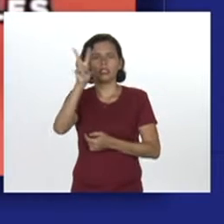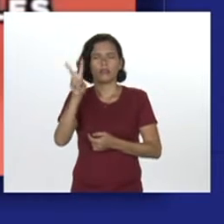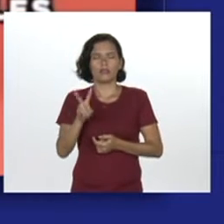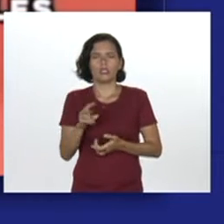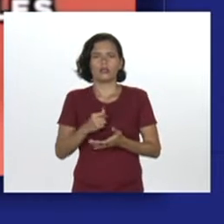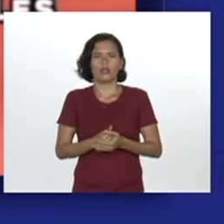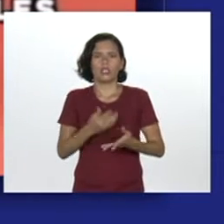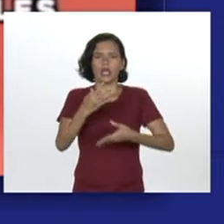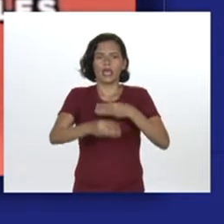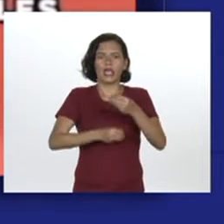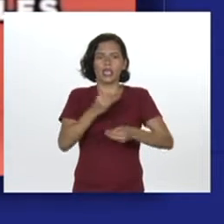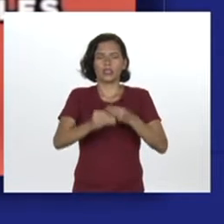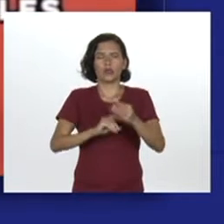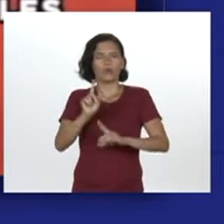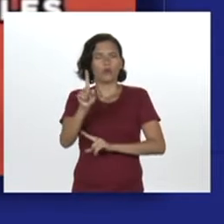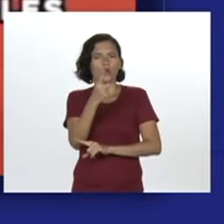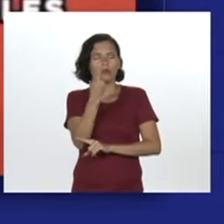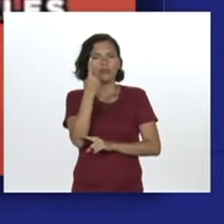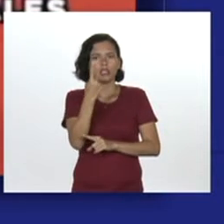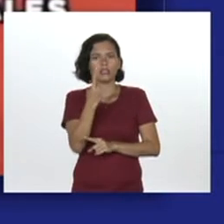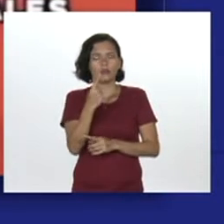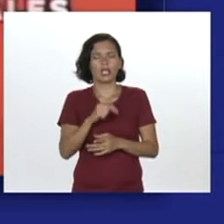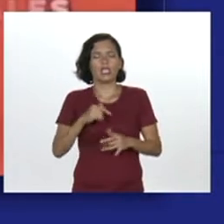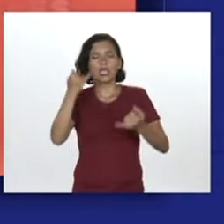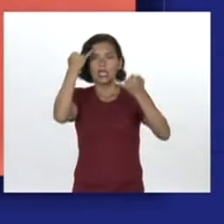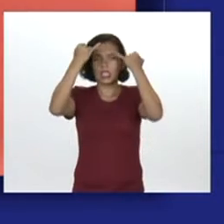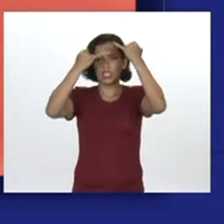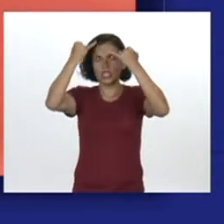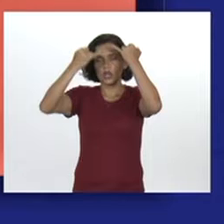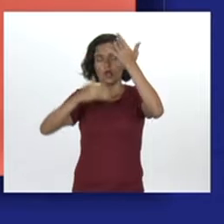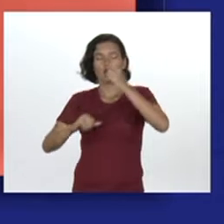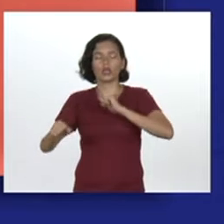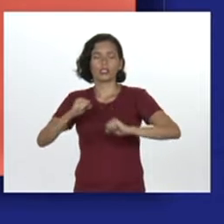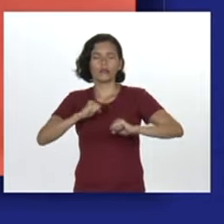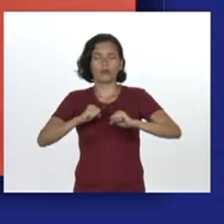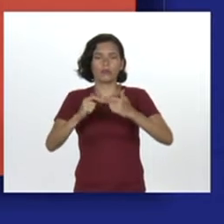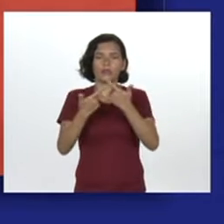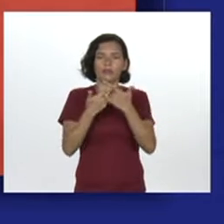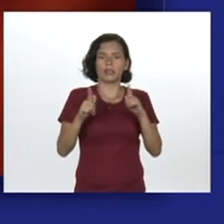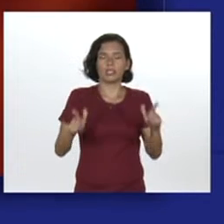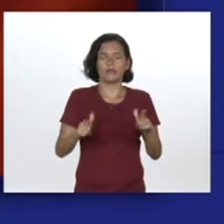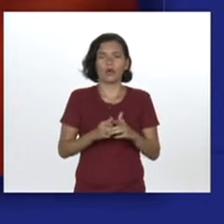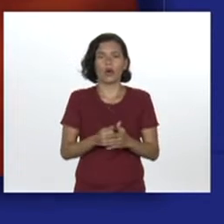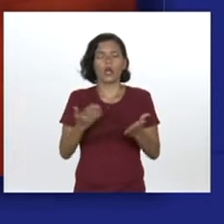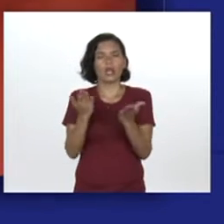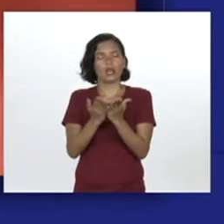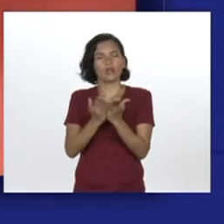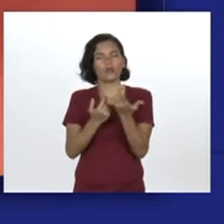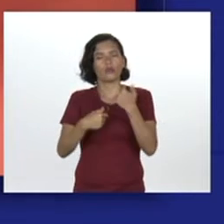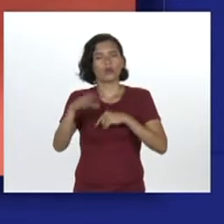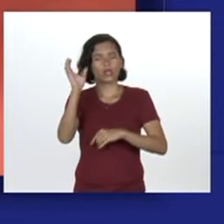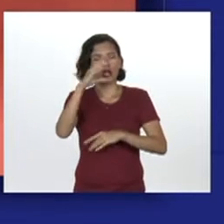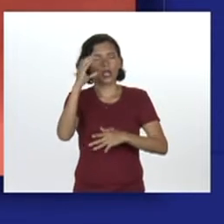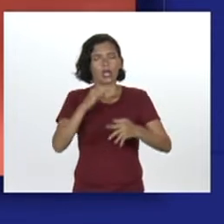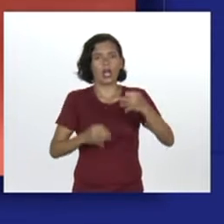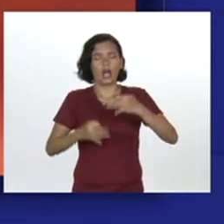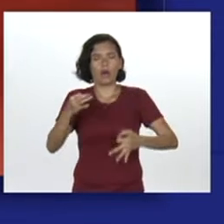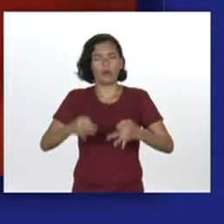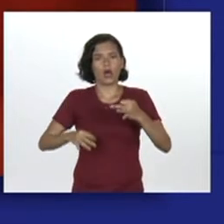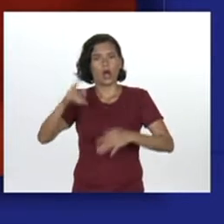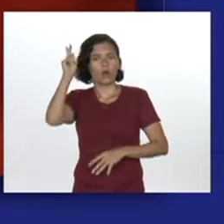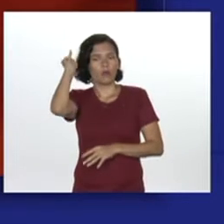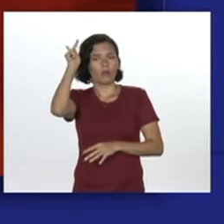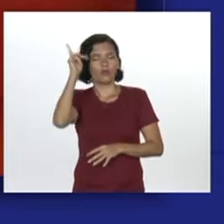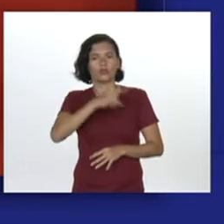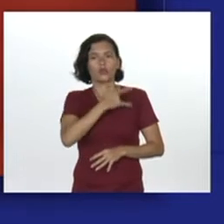Venezuela, considerado como uno de los principales ideólogos del movimiento emancipador. Estudió en Caracas, fue abogado,